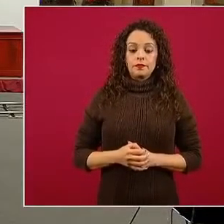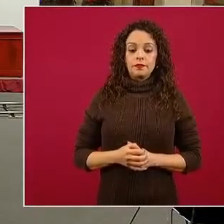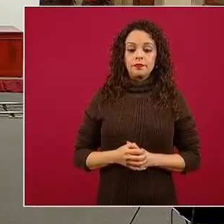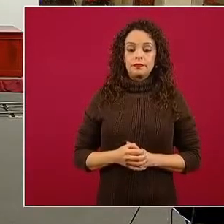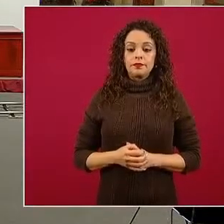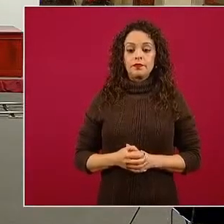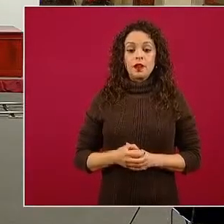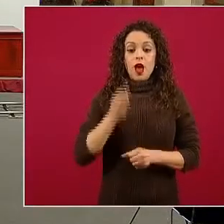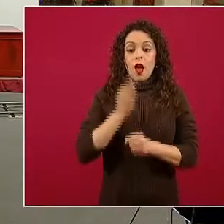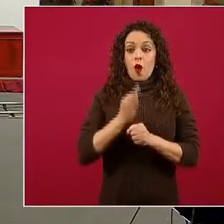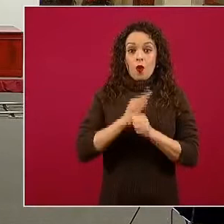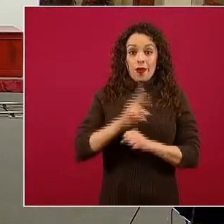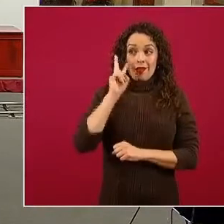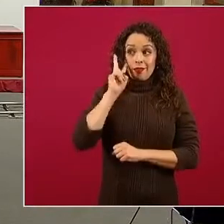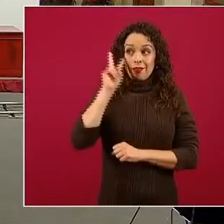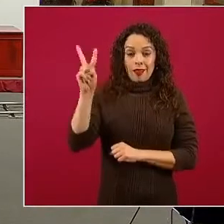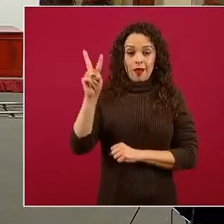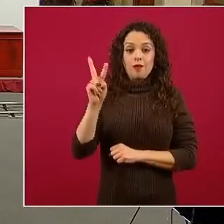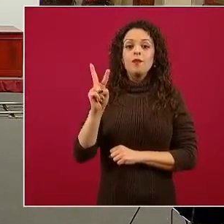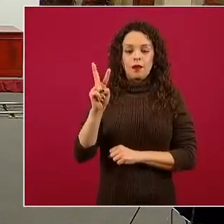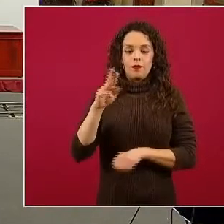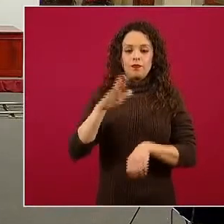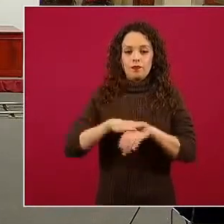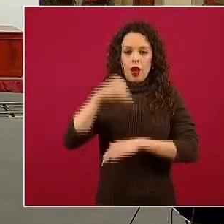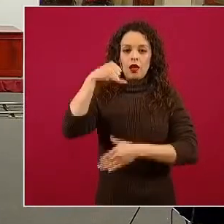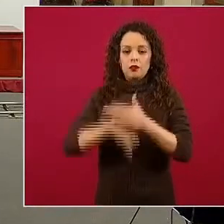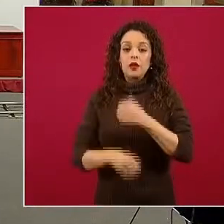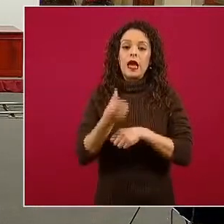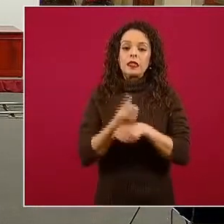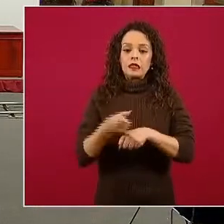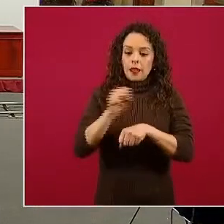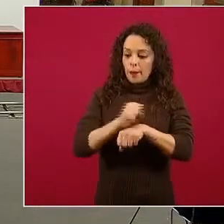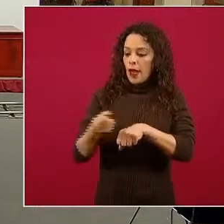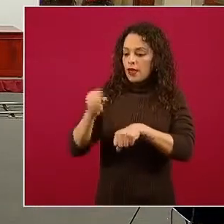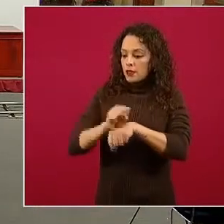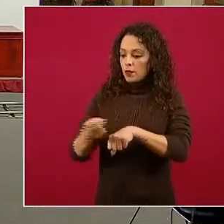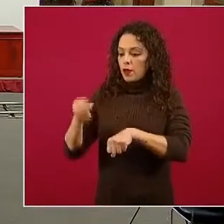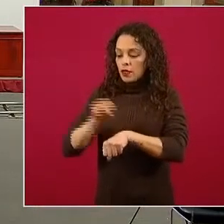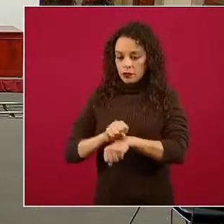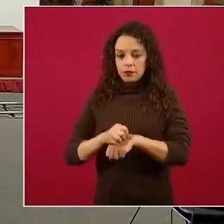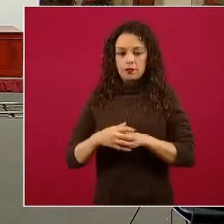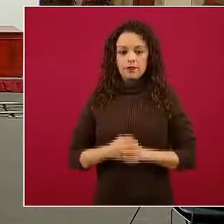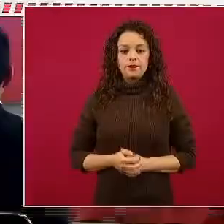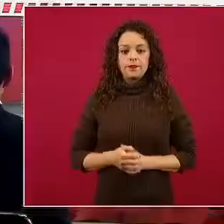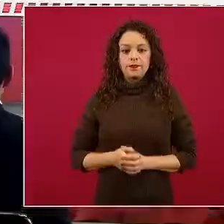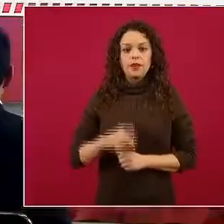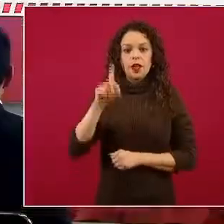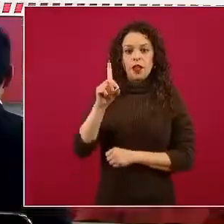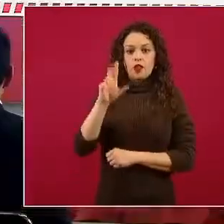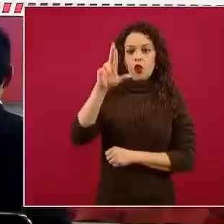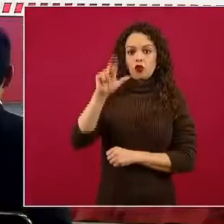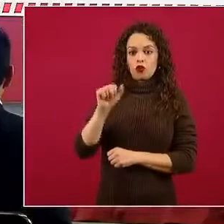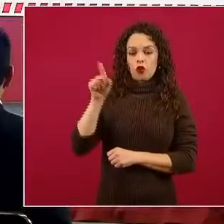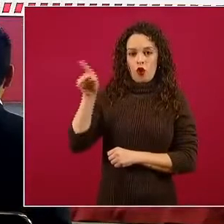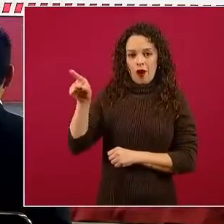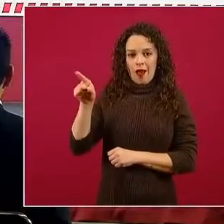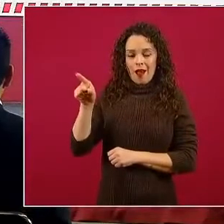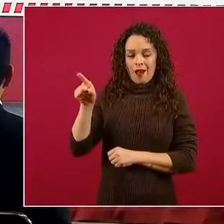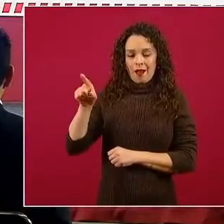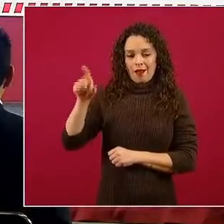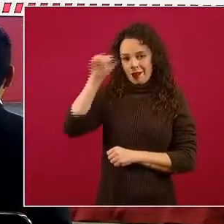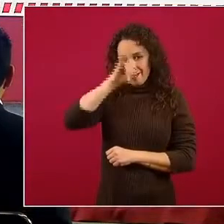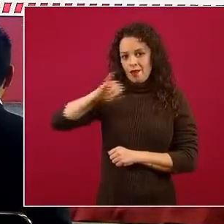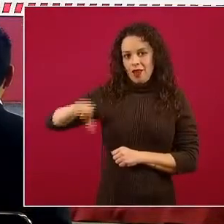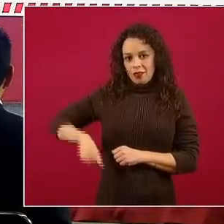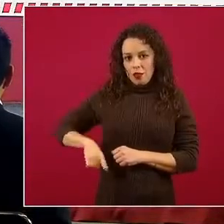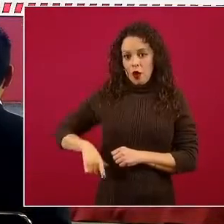Aquí lo vemos por semana, es un detalle más. Estas presentaciones, por supuesto, son públicas. La doctora Sheinbaum la hizo pública hoy un poco más temprano.